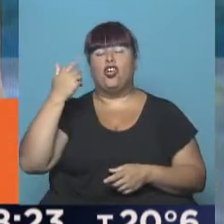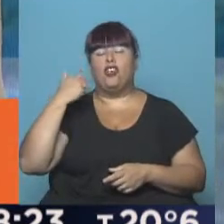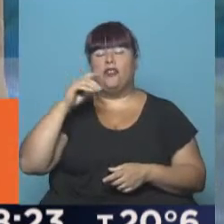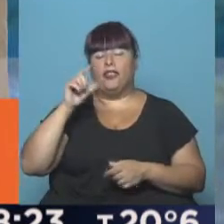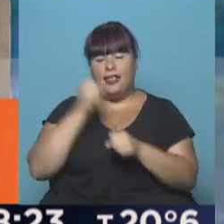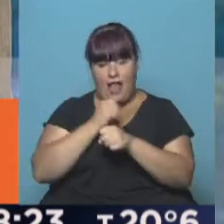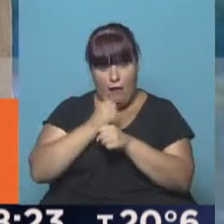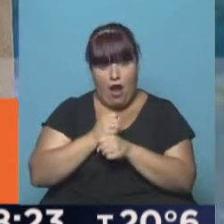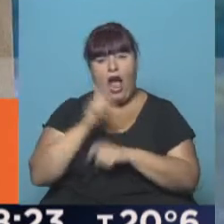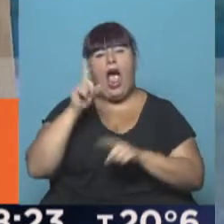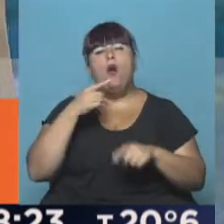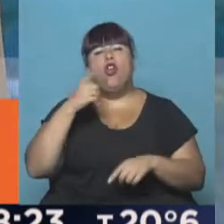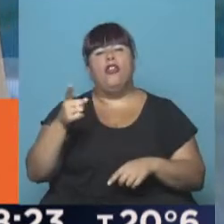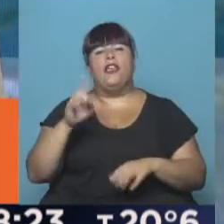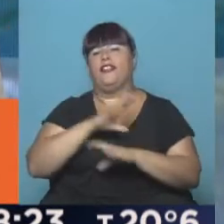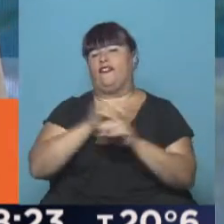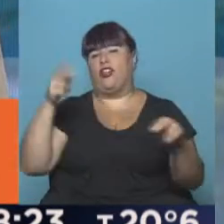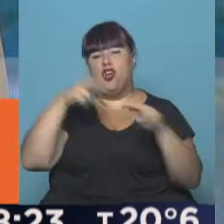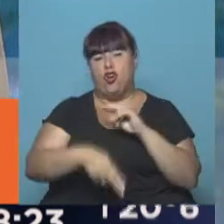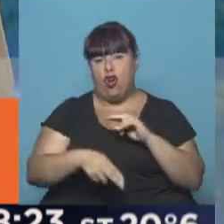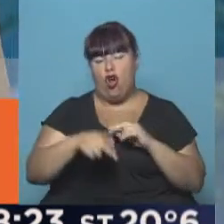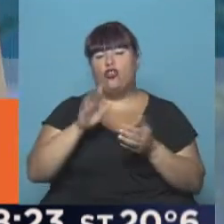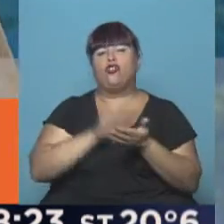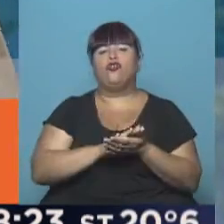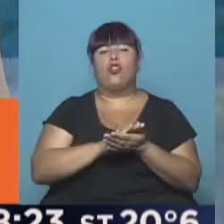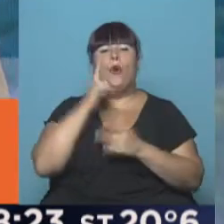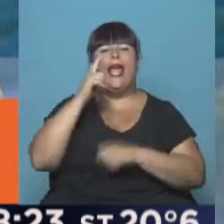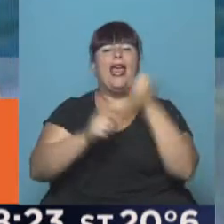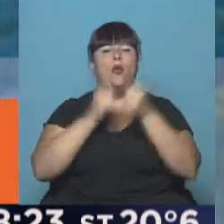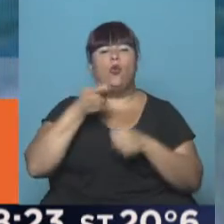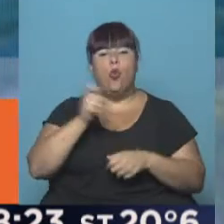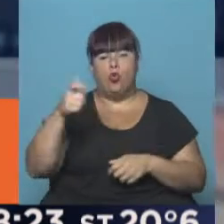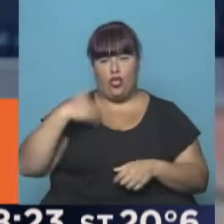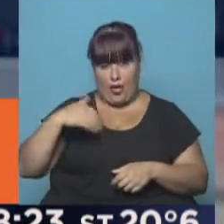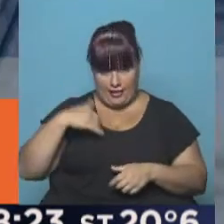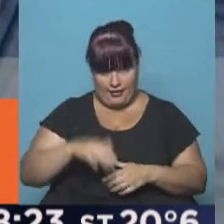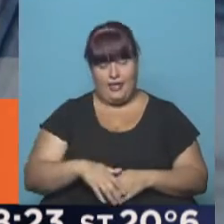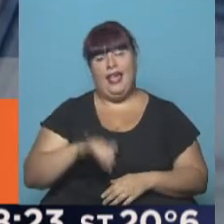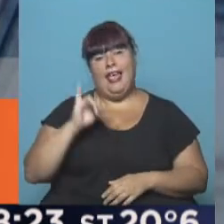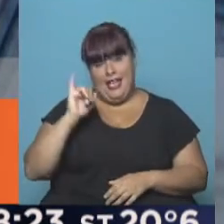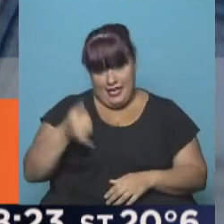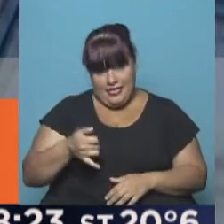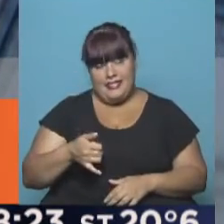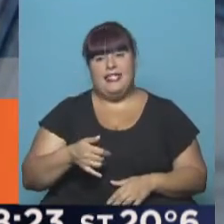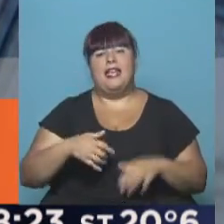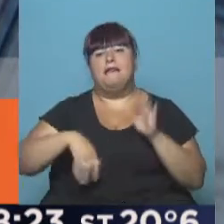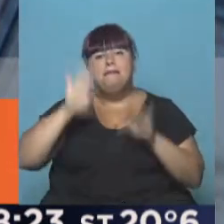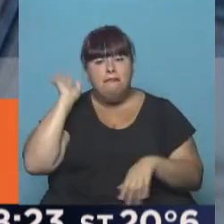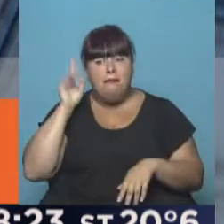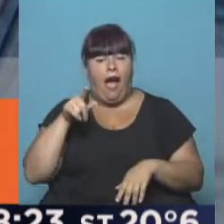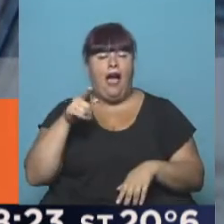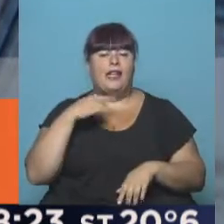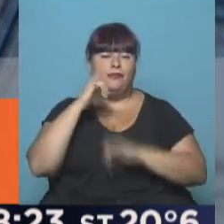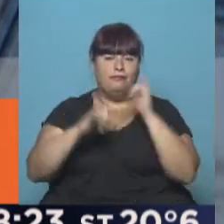trabajo y algo decían bueno le pone punto final a lo que es una industria del juicio en la argentina si eso por sobre todas las cosas